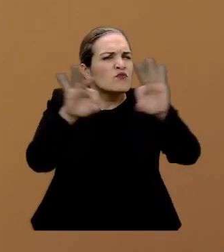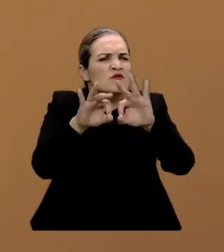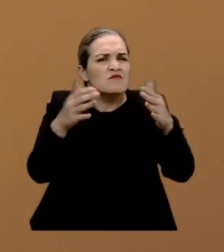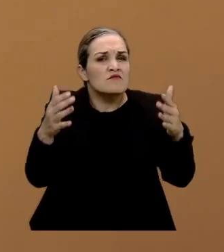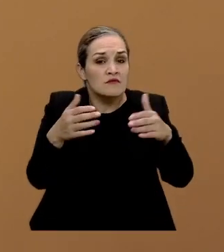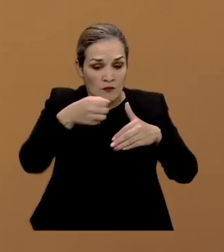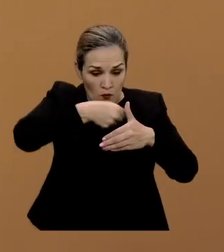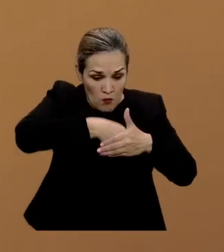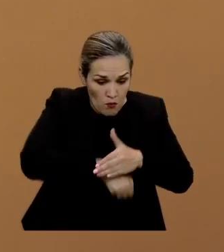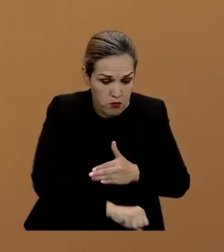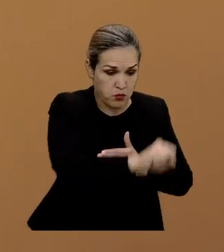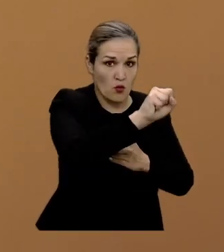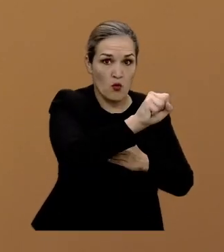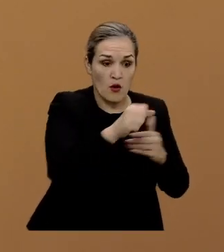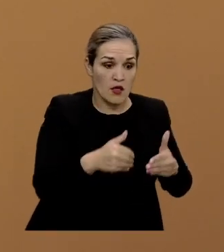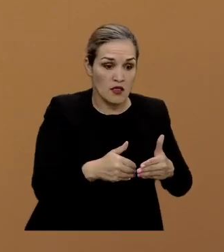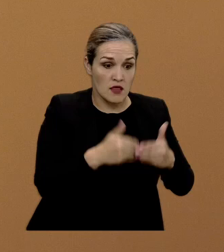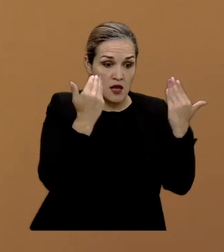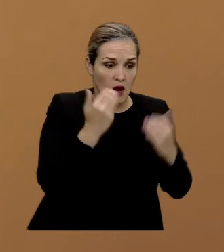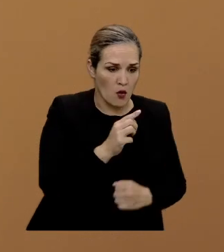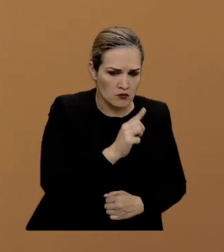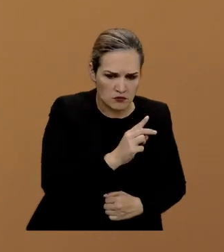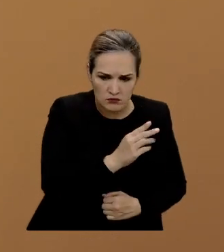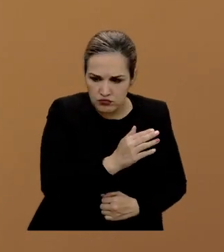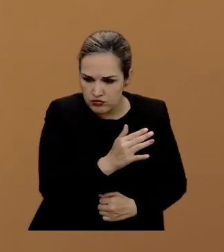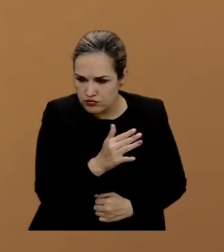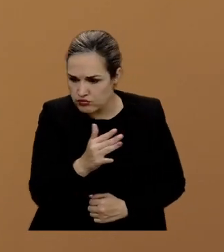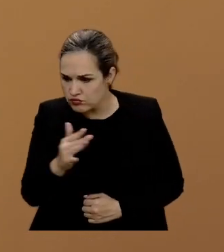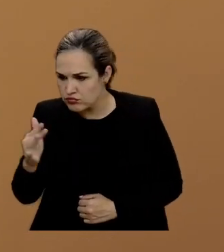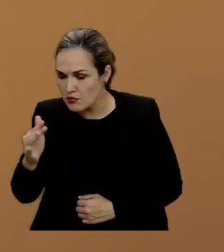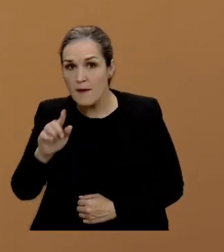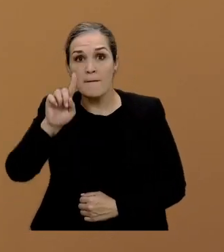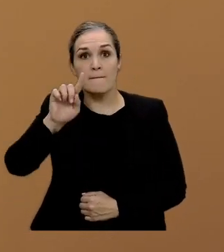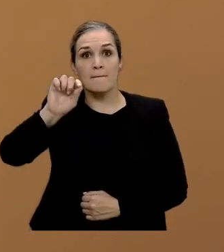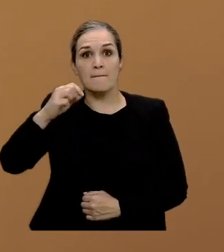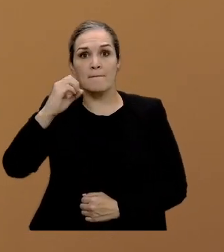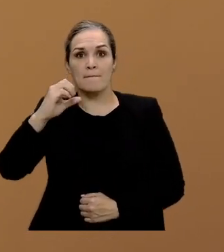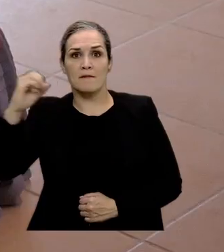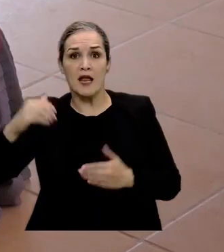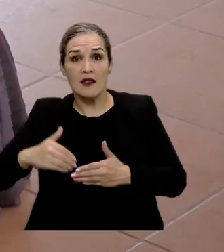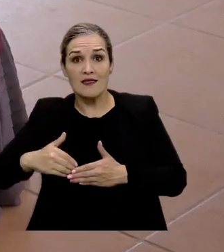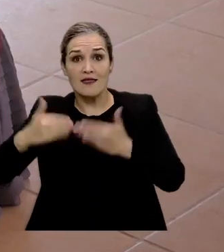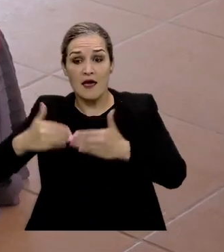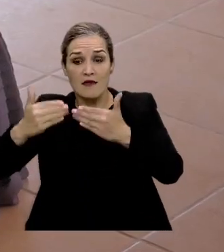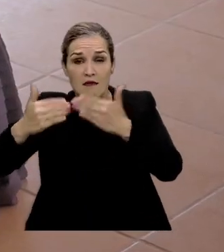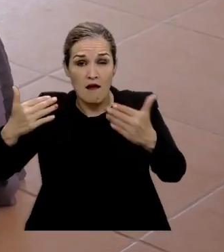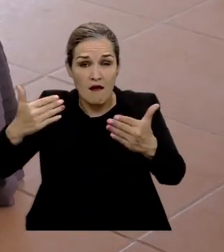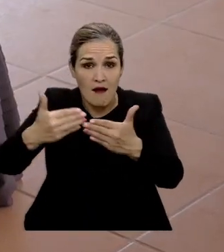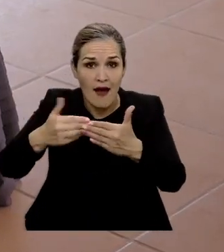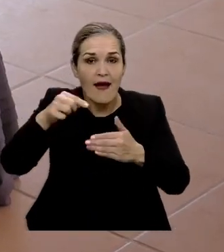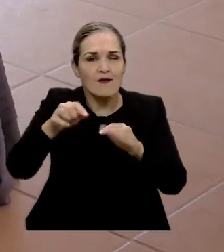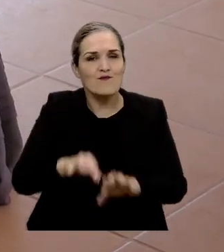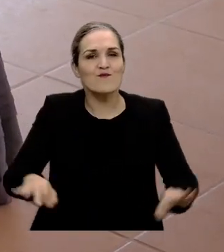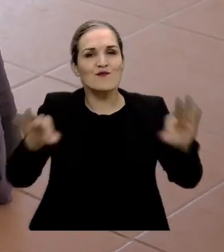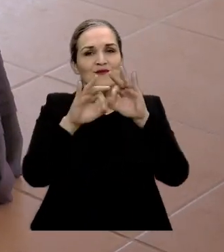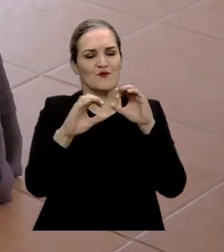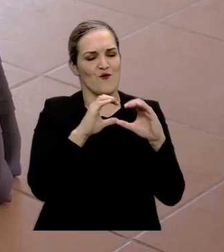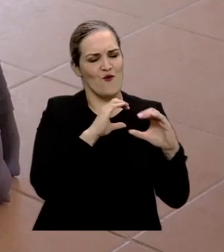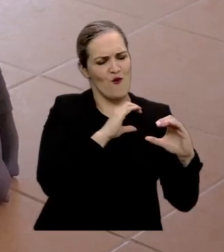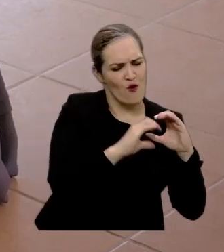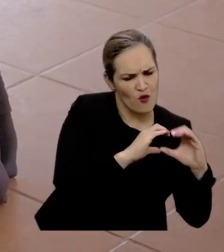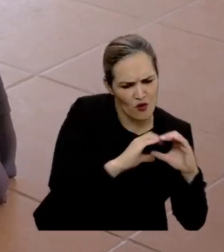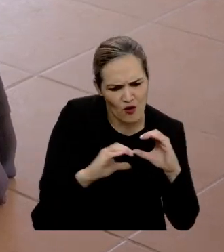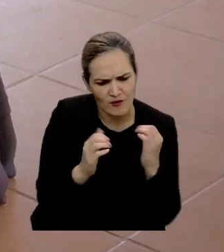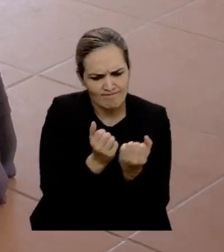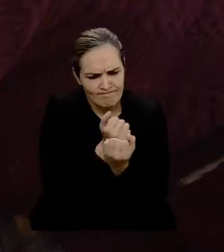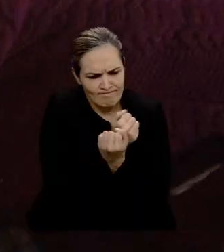Es vital los primeros 1000 días de vida en los niños para fortalecer ese apego, ese afecto,